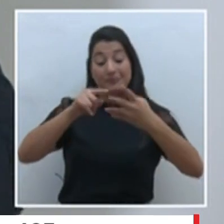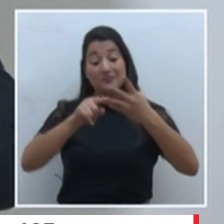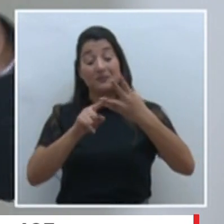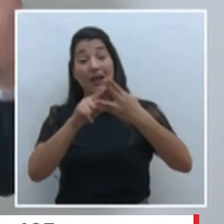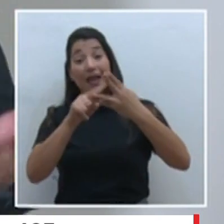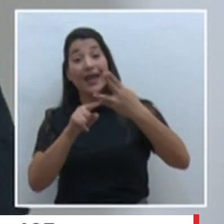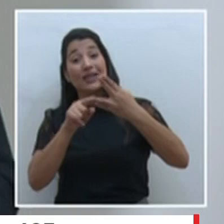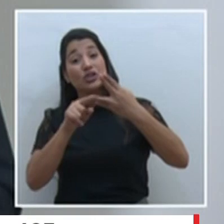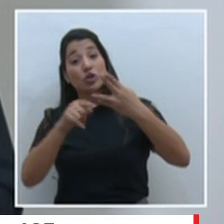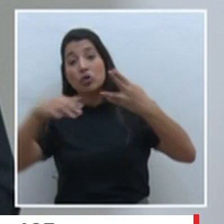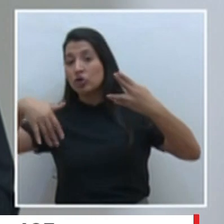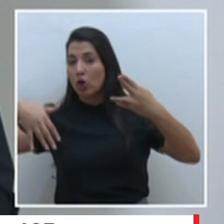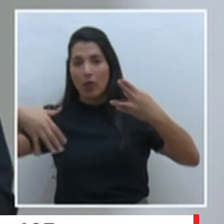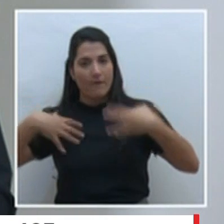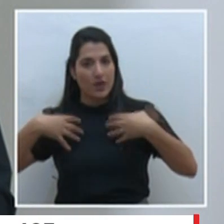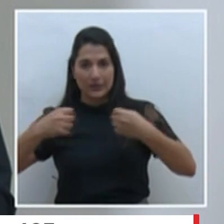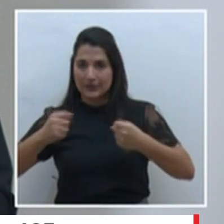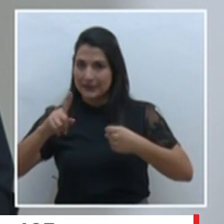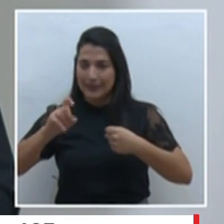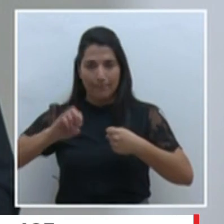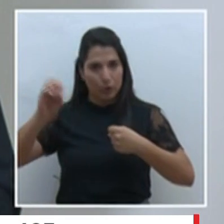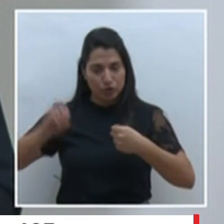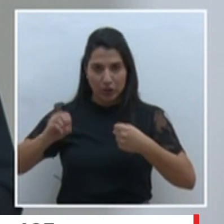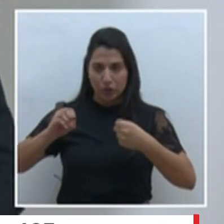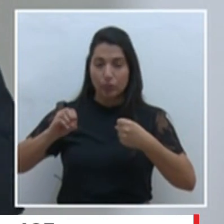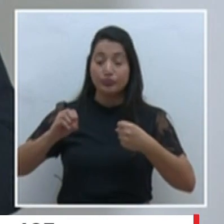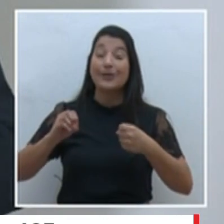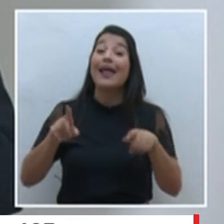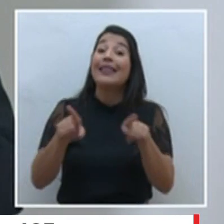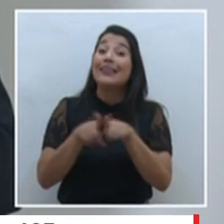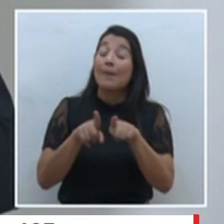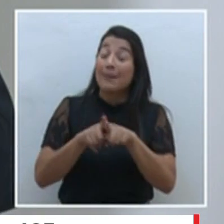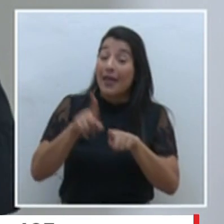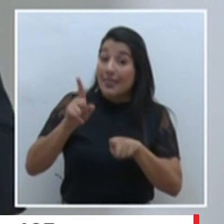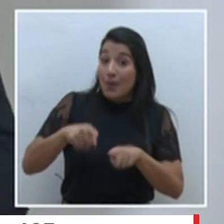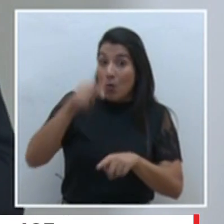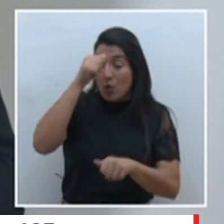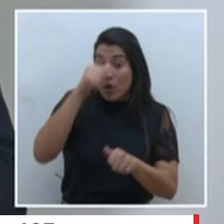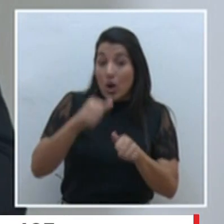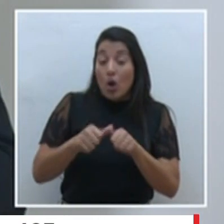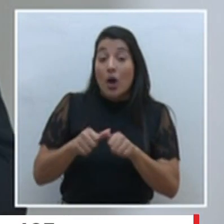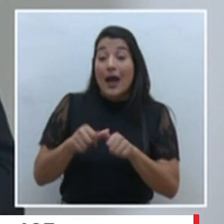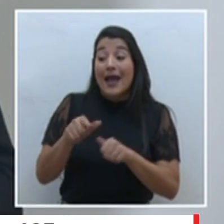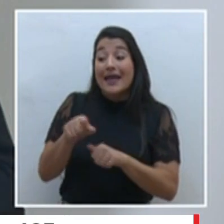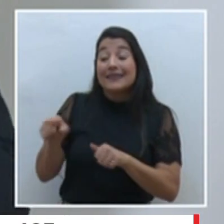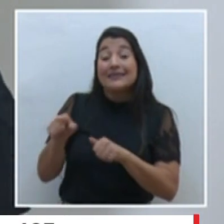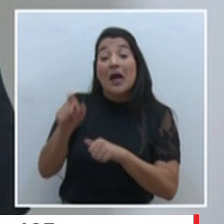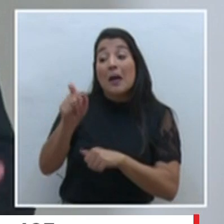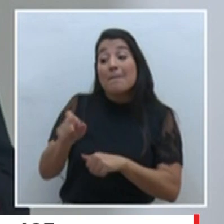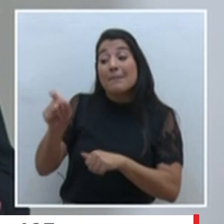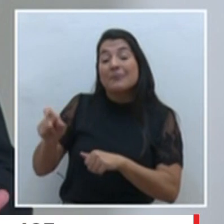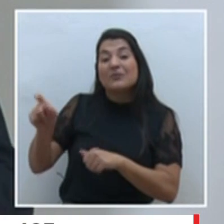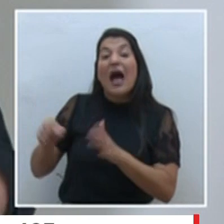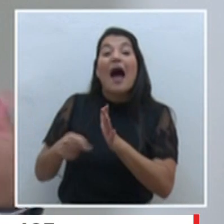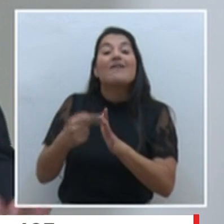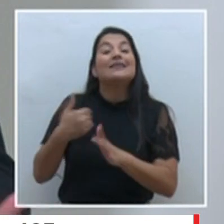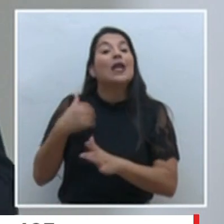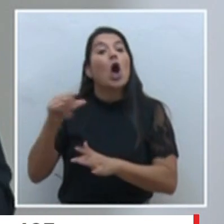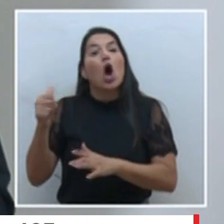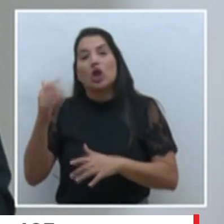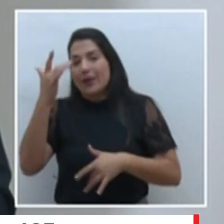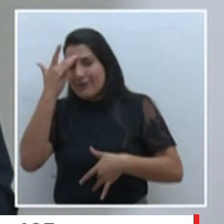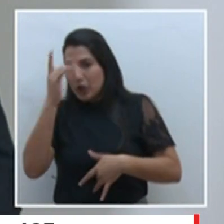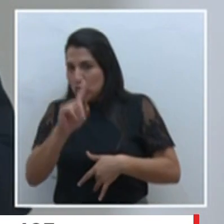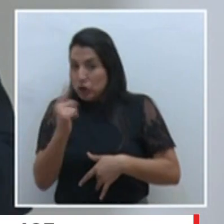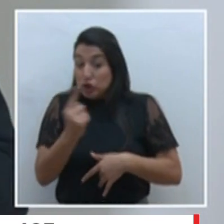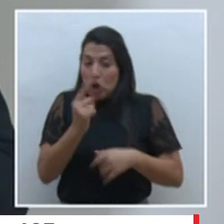que todavía no se han recuperado al 100%. También aquí hay que tener en cuenta que los pacientes muchas veces tienen otras patologías, no solamente el